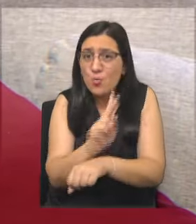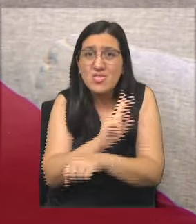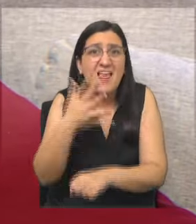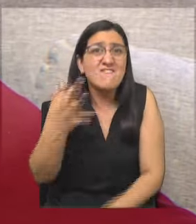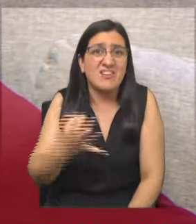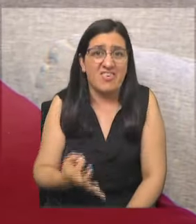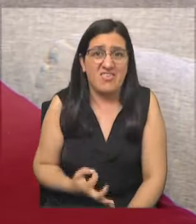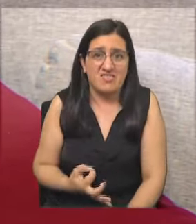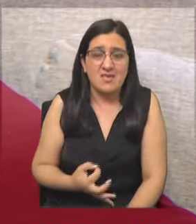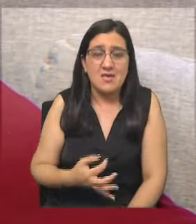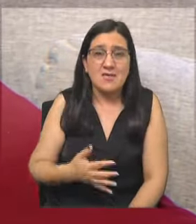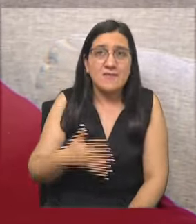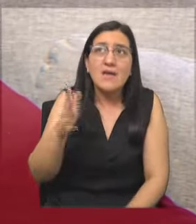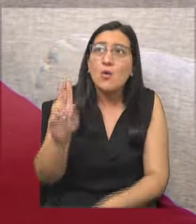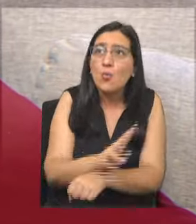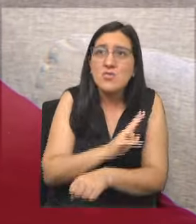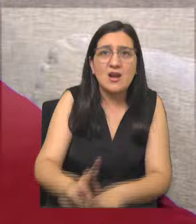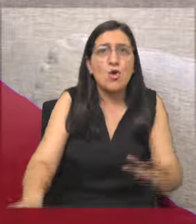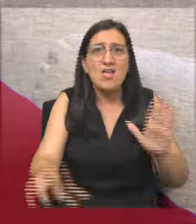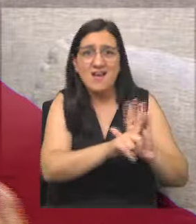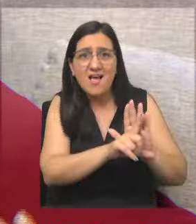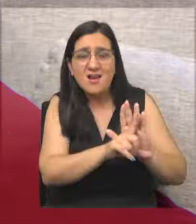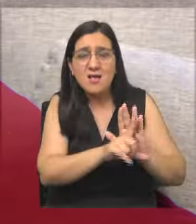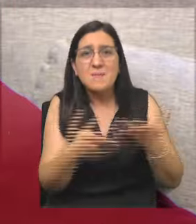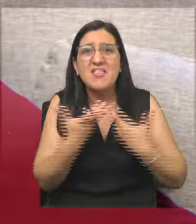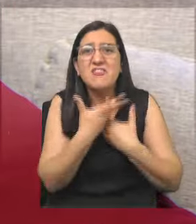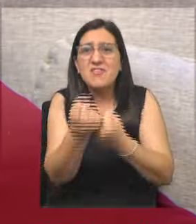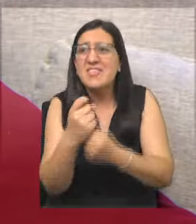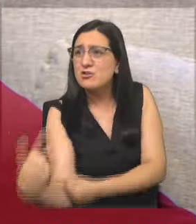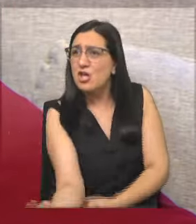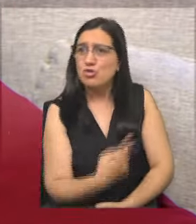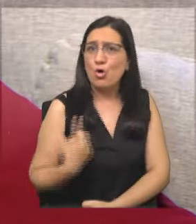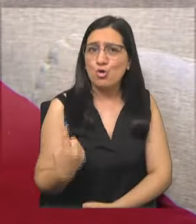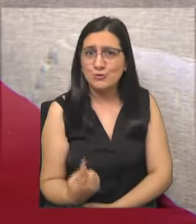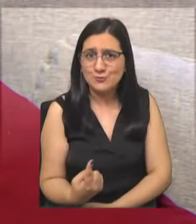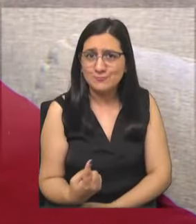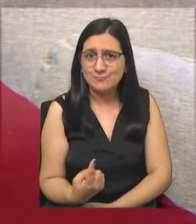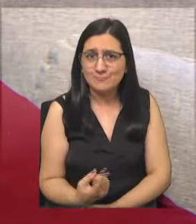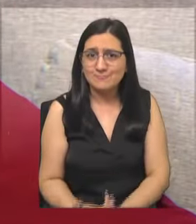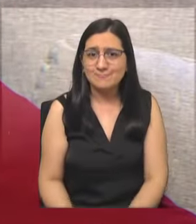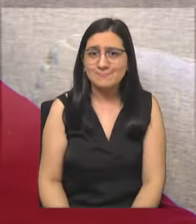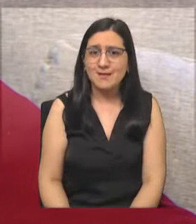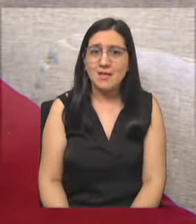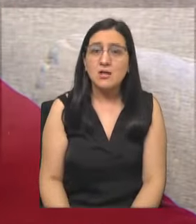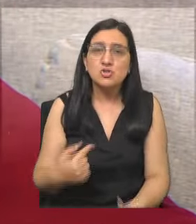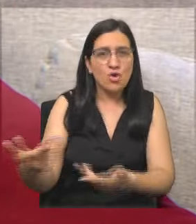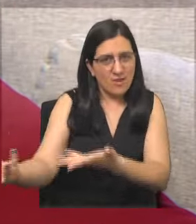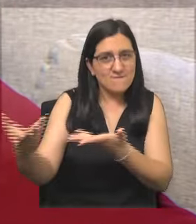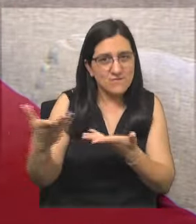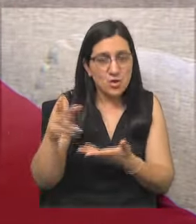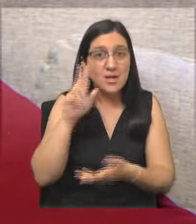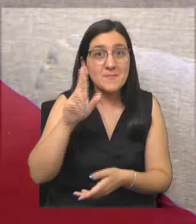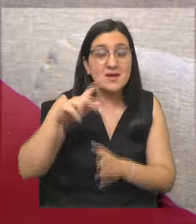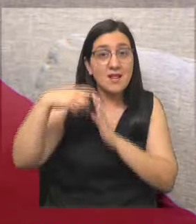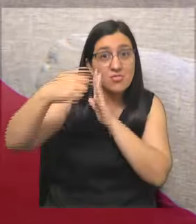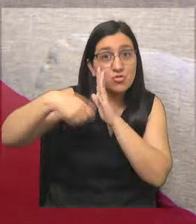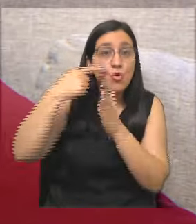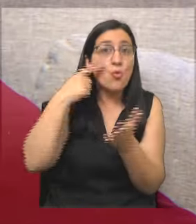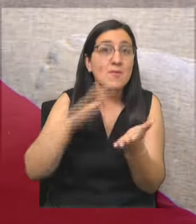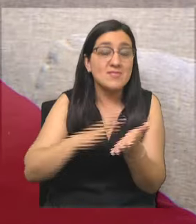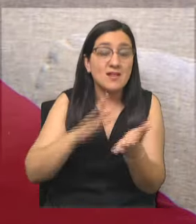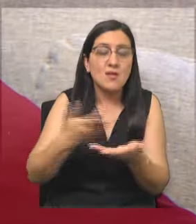verdad, para cuidar la legalidad, para defendernos a todos nosotros. Invito a ver este documental en